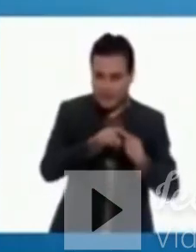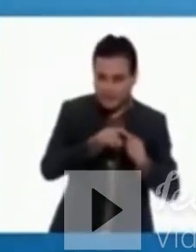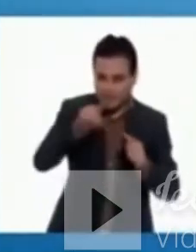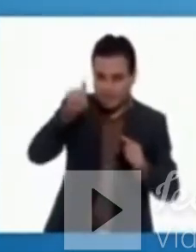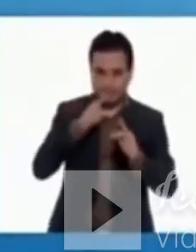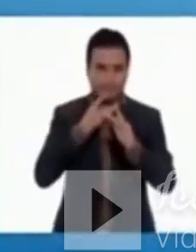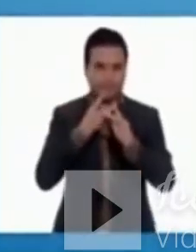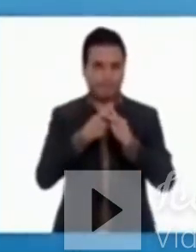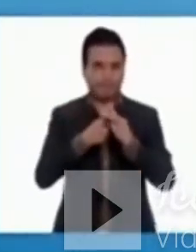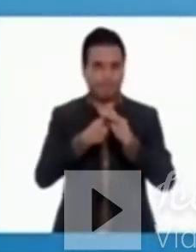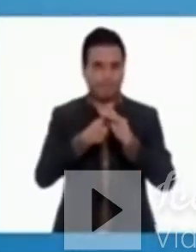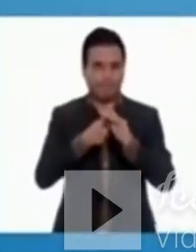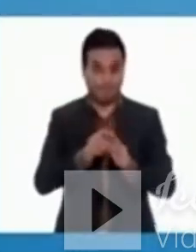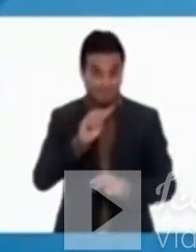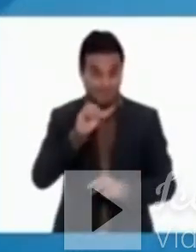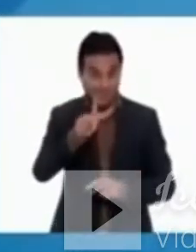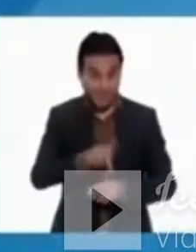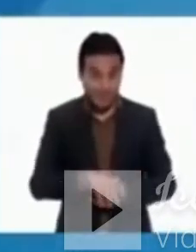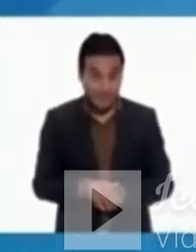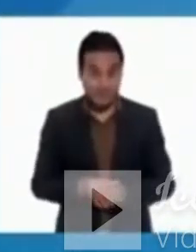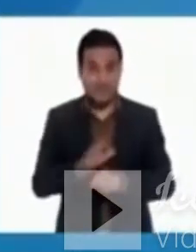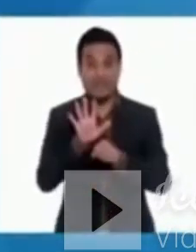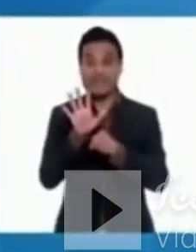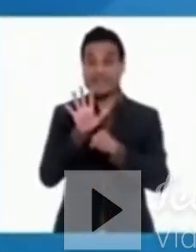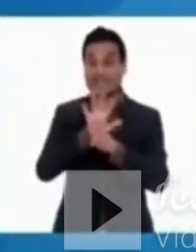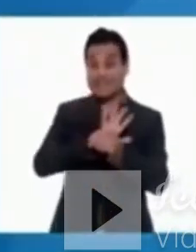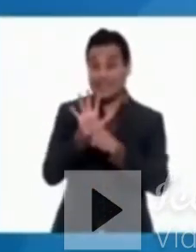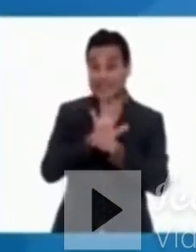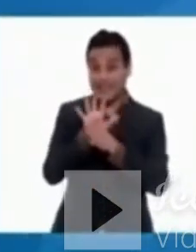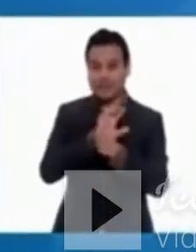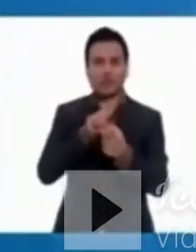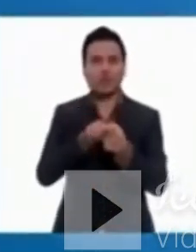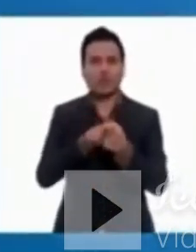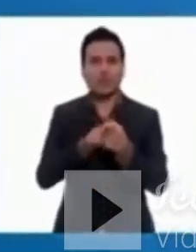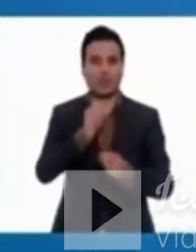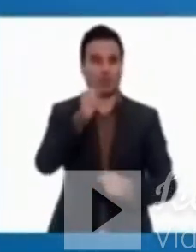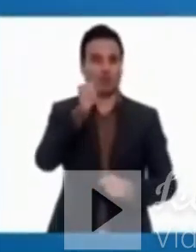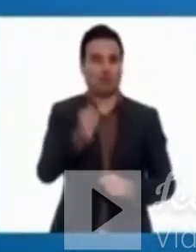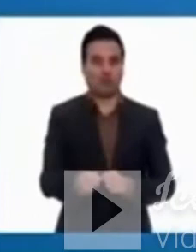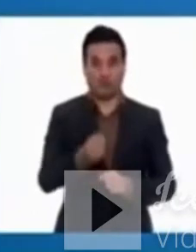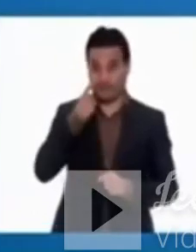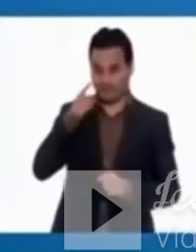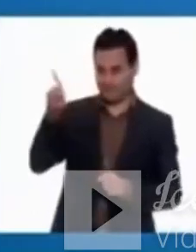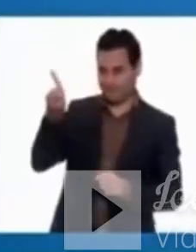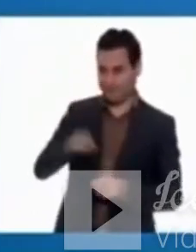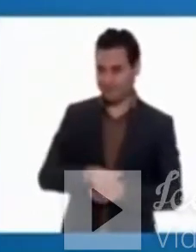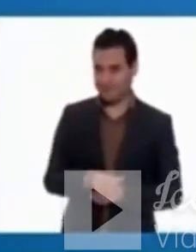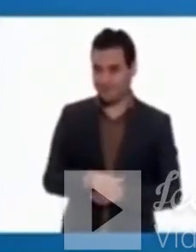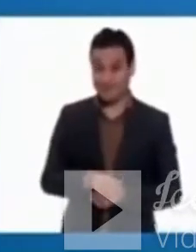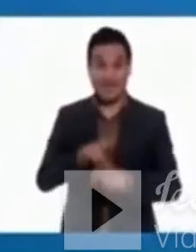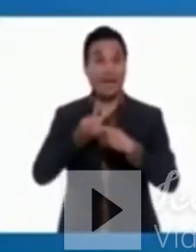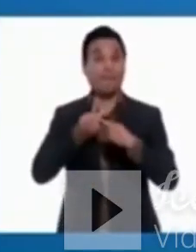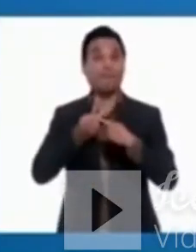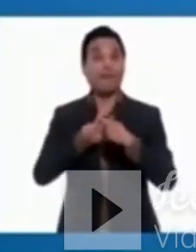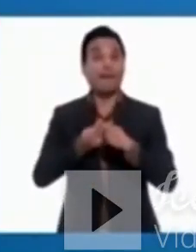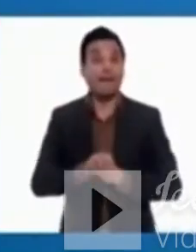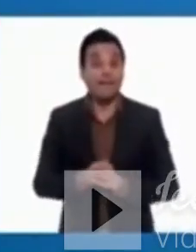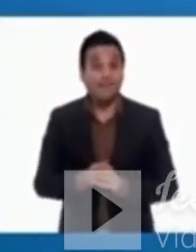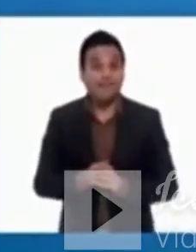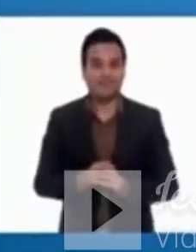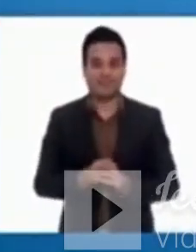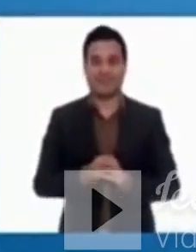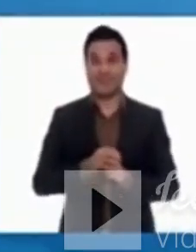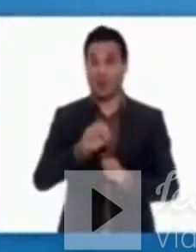casa. Ok, el cine está hacia el sur. Es este de aquí. El parque está hacia el